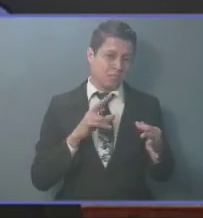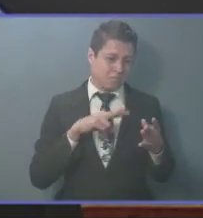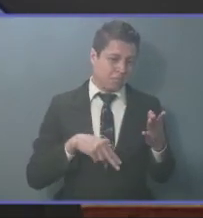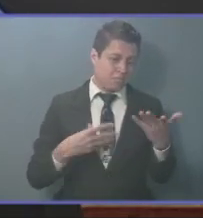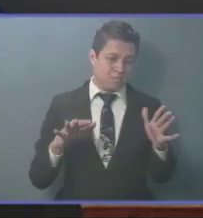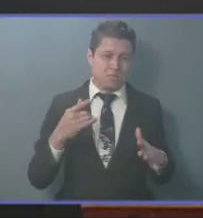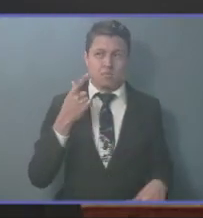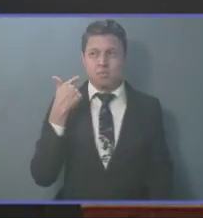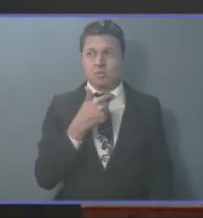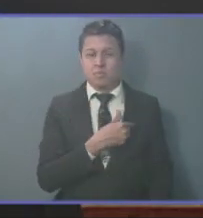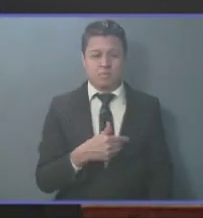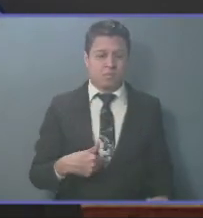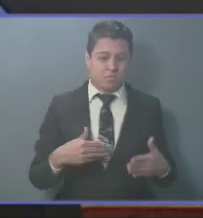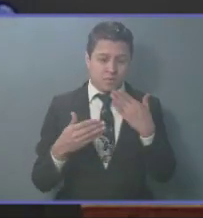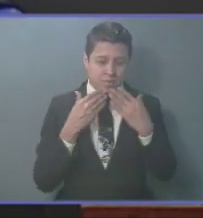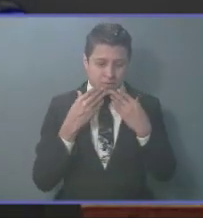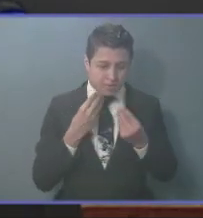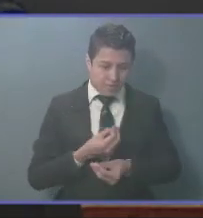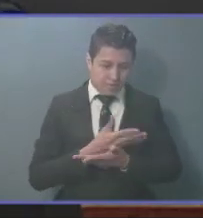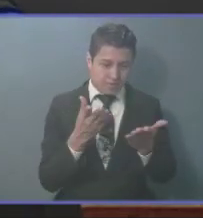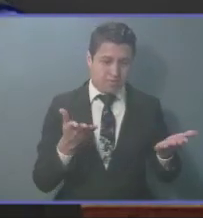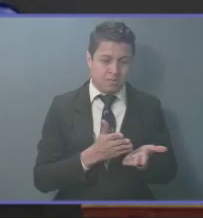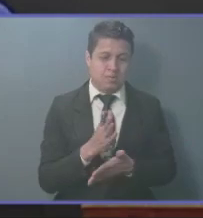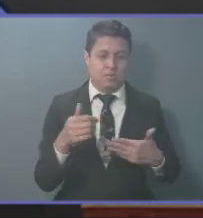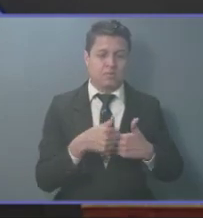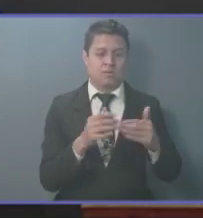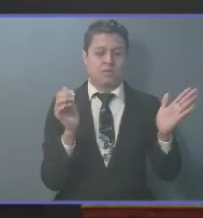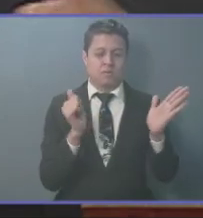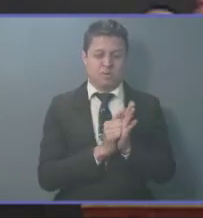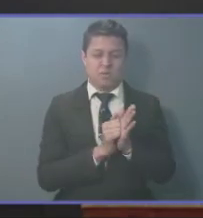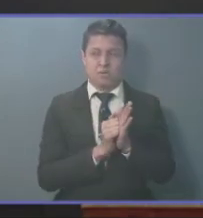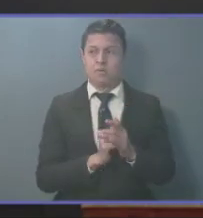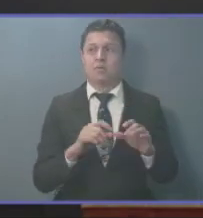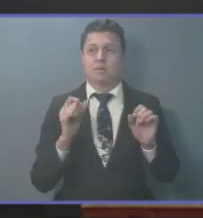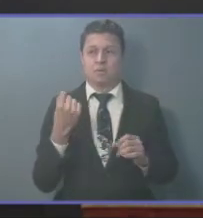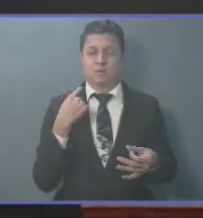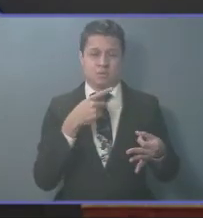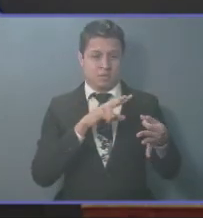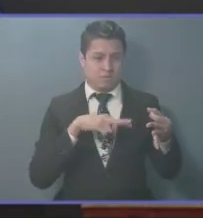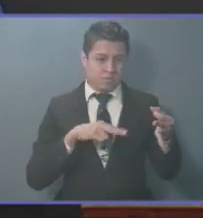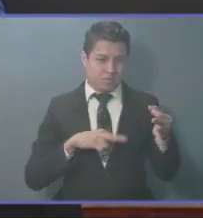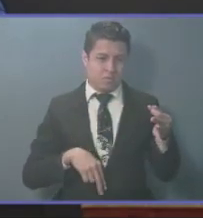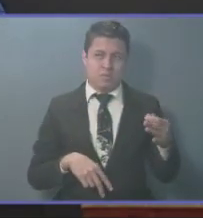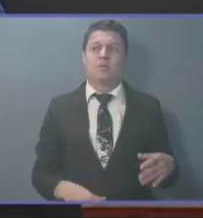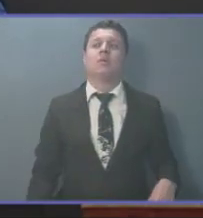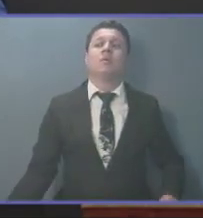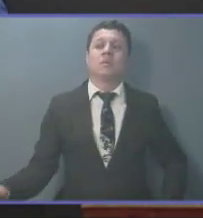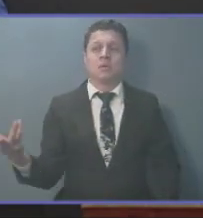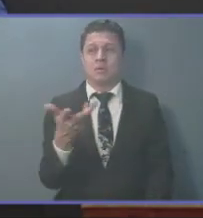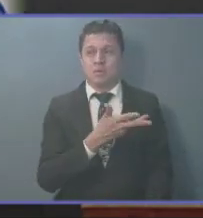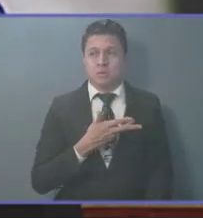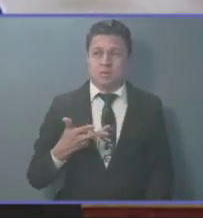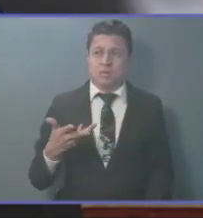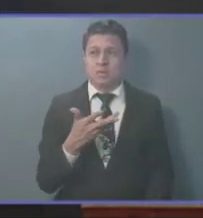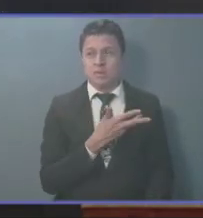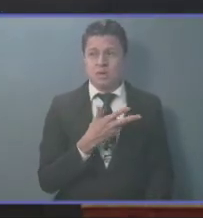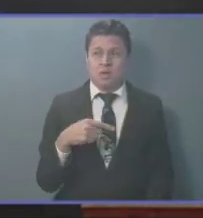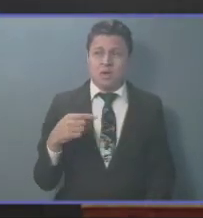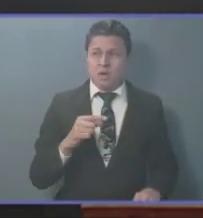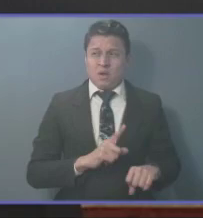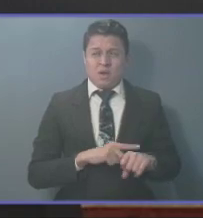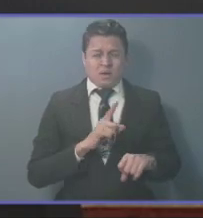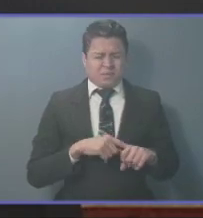el señor presidente de la Asamblea Legislativa. Será leído, y nosotros, cuando el